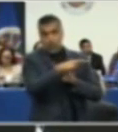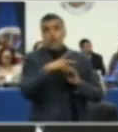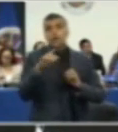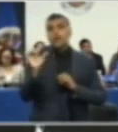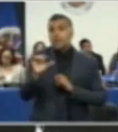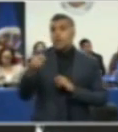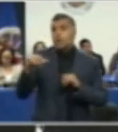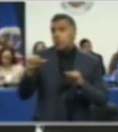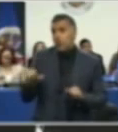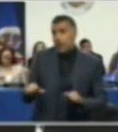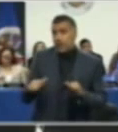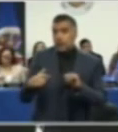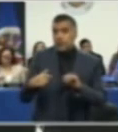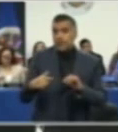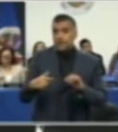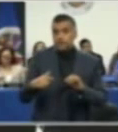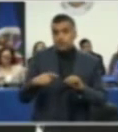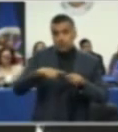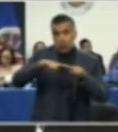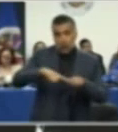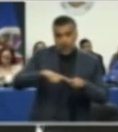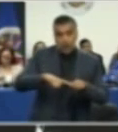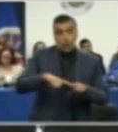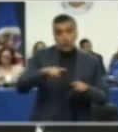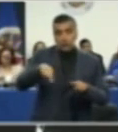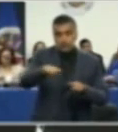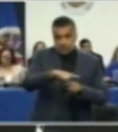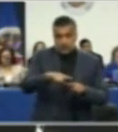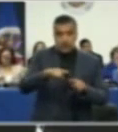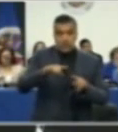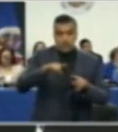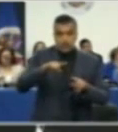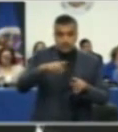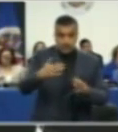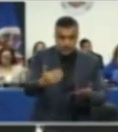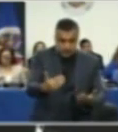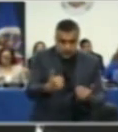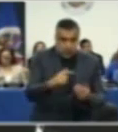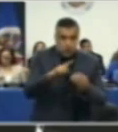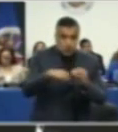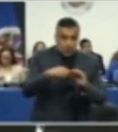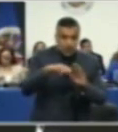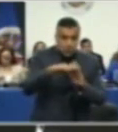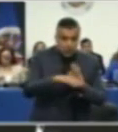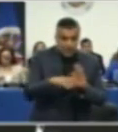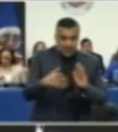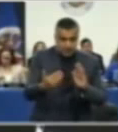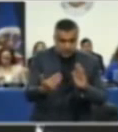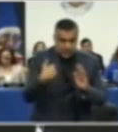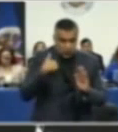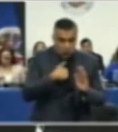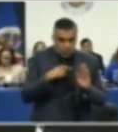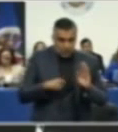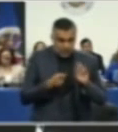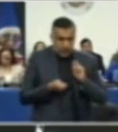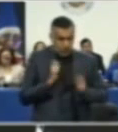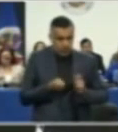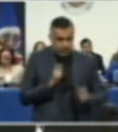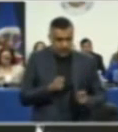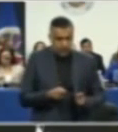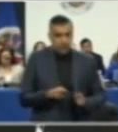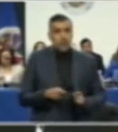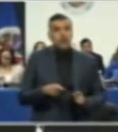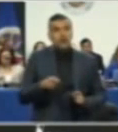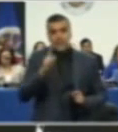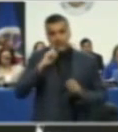poder contar con aquellas propuestas específicas que pudieran darse sobre las normas que habría que modificar. Quienes